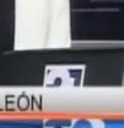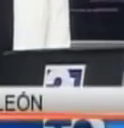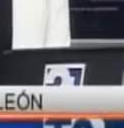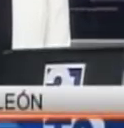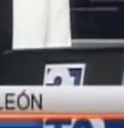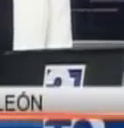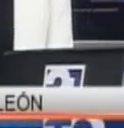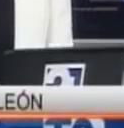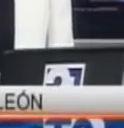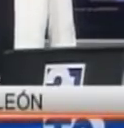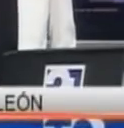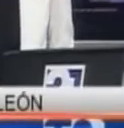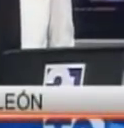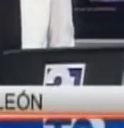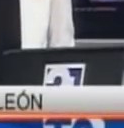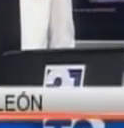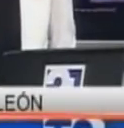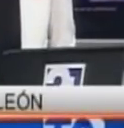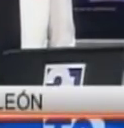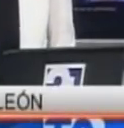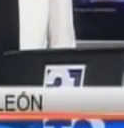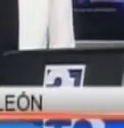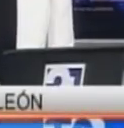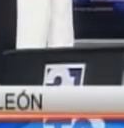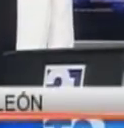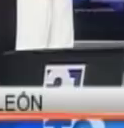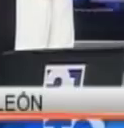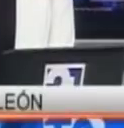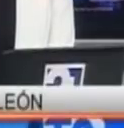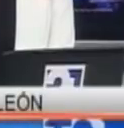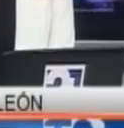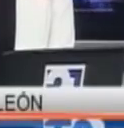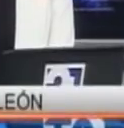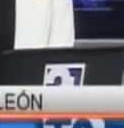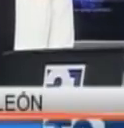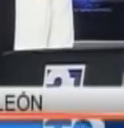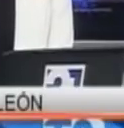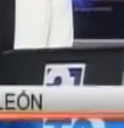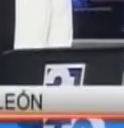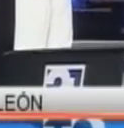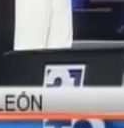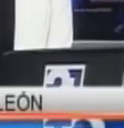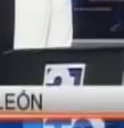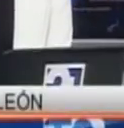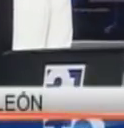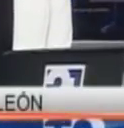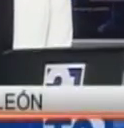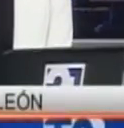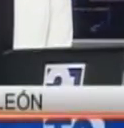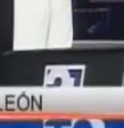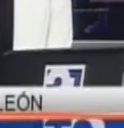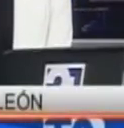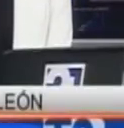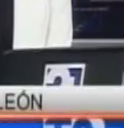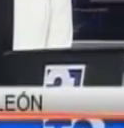buenas noches. Su designación se da tan solo horas después de que la Secretaría Nacional de Comunicación anunciara la renuncia de los dos titulares